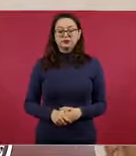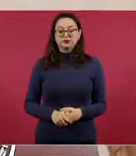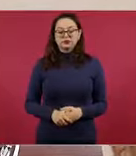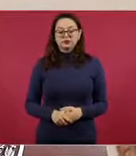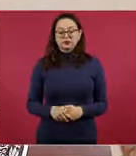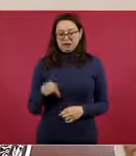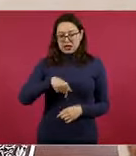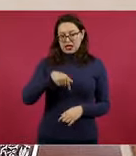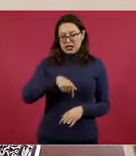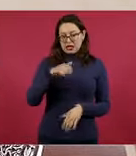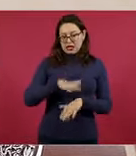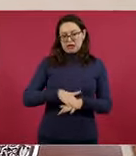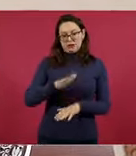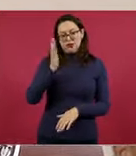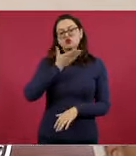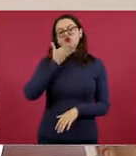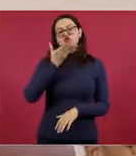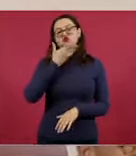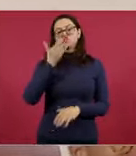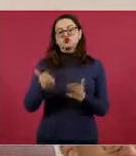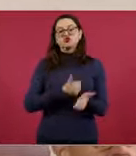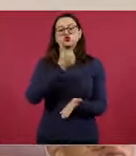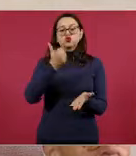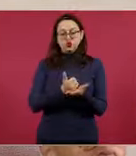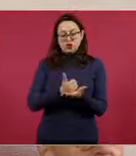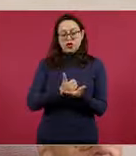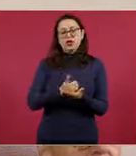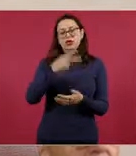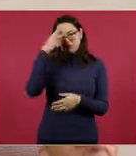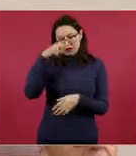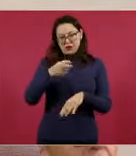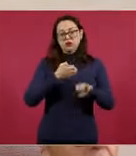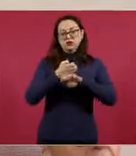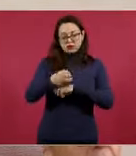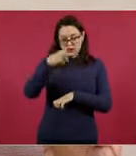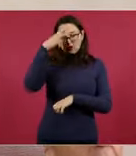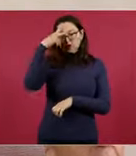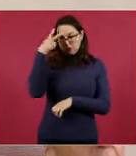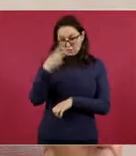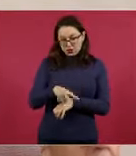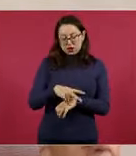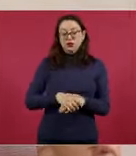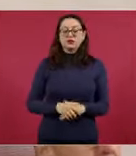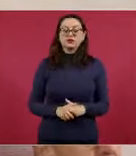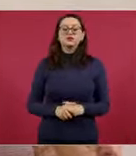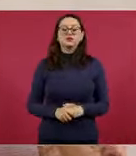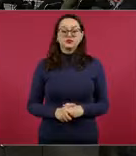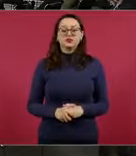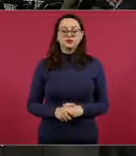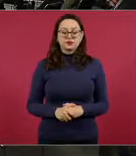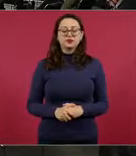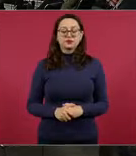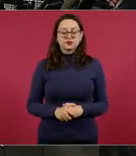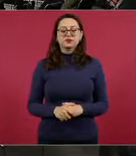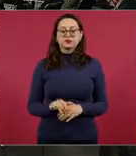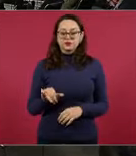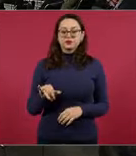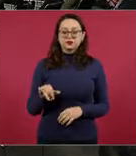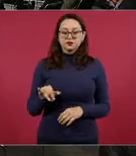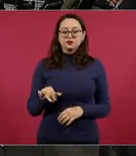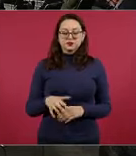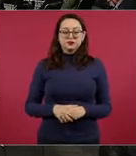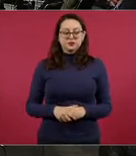yo lo veo más. Ciudad de México y también Estado de México. También tenemos Estado edición, de México. También tenemos, sí, edición de Estado de México. Sí, sí,